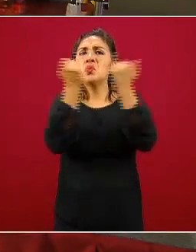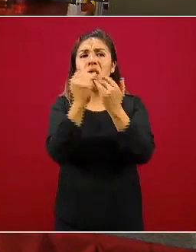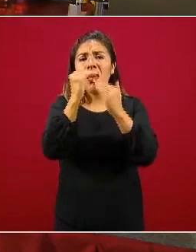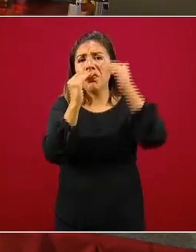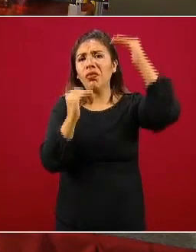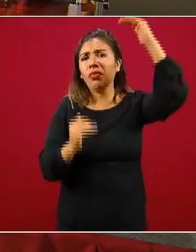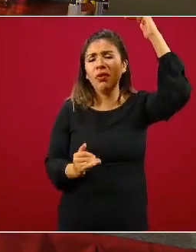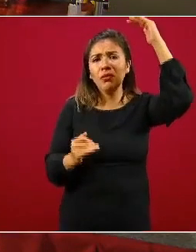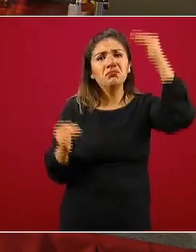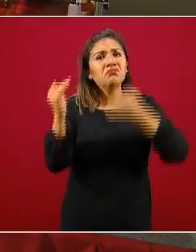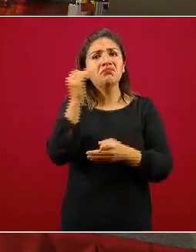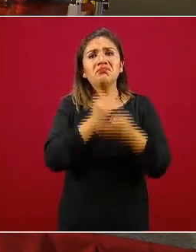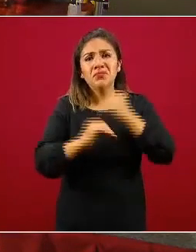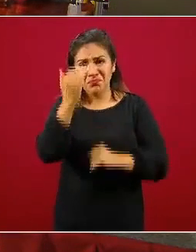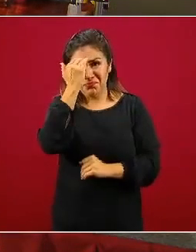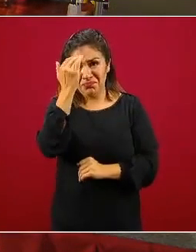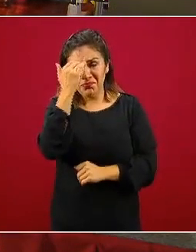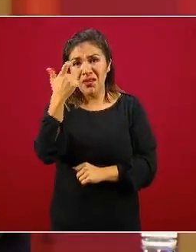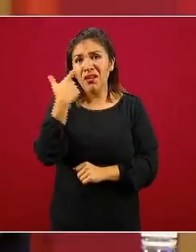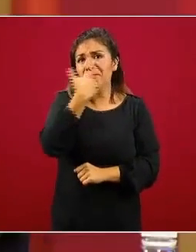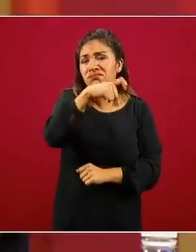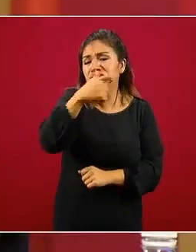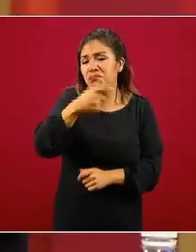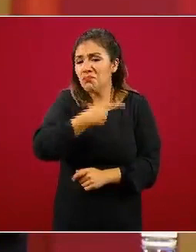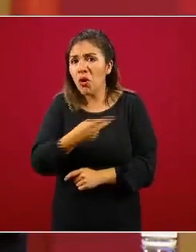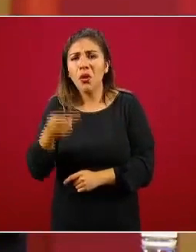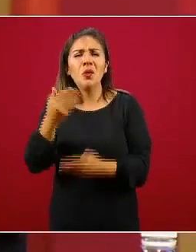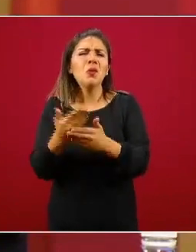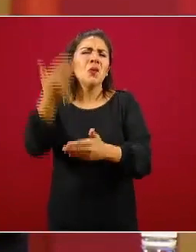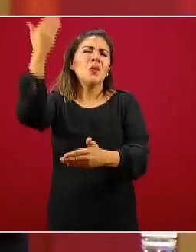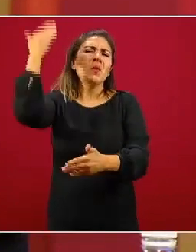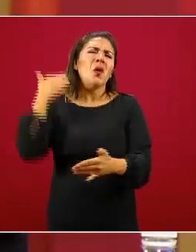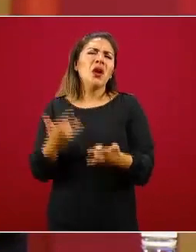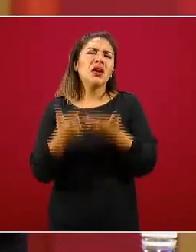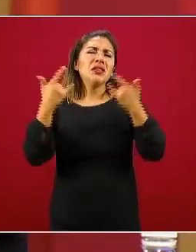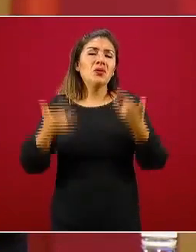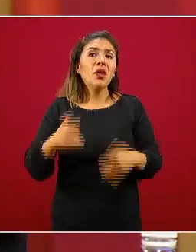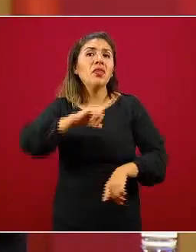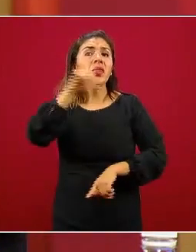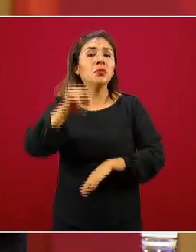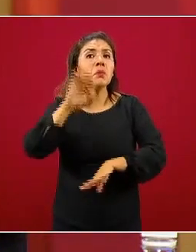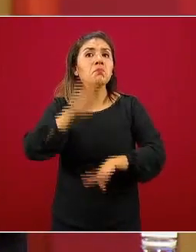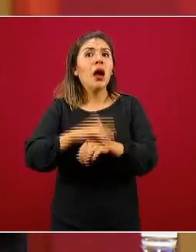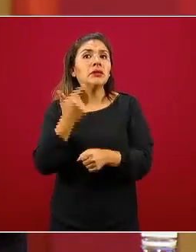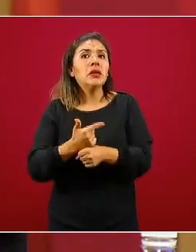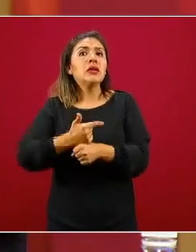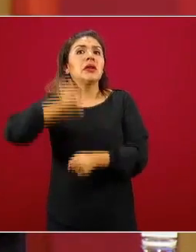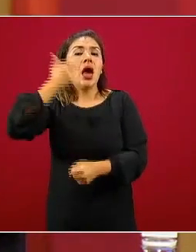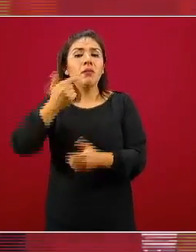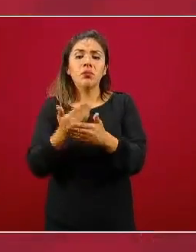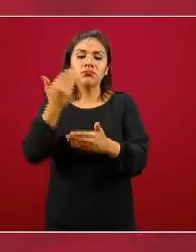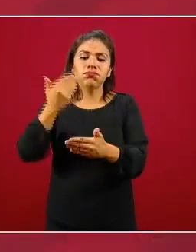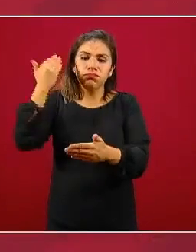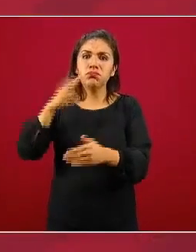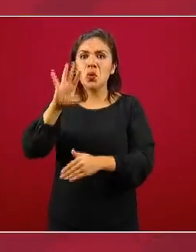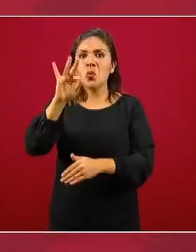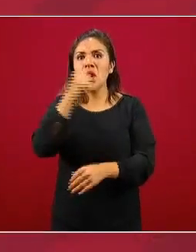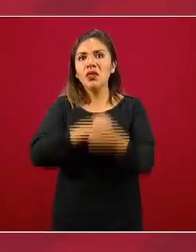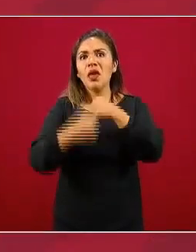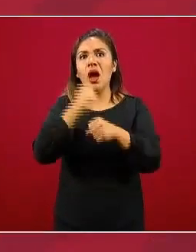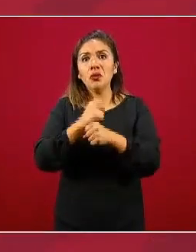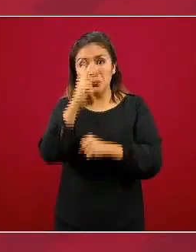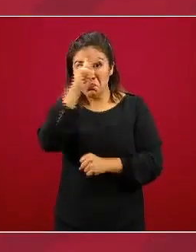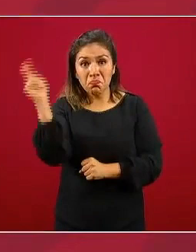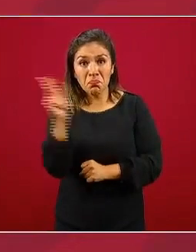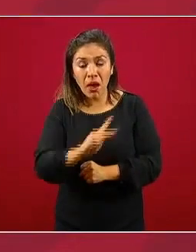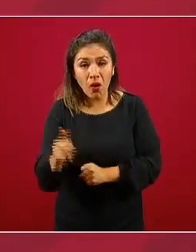desigualdades sociales y económicas que vienen de mucho tiempo, que se hicieron más graves y más agudas en los últimos 40 años